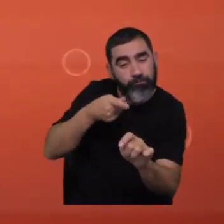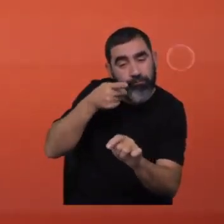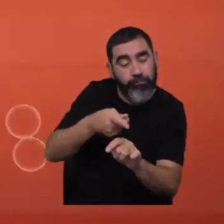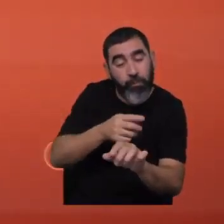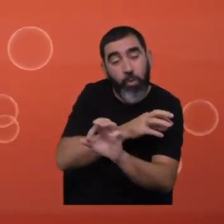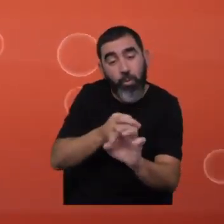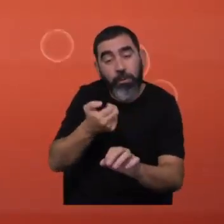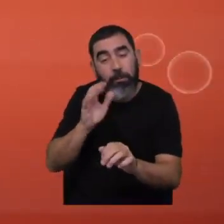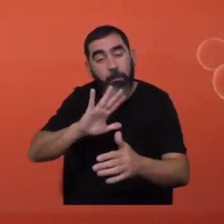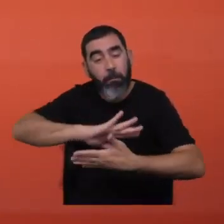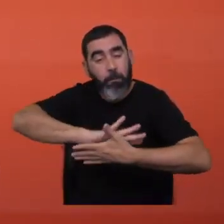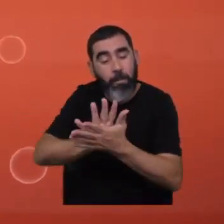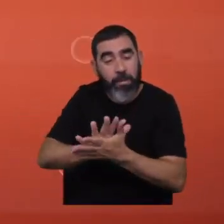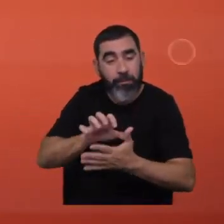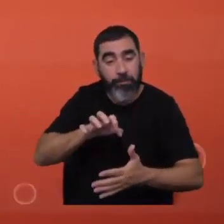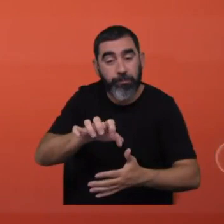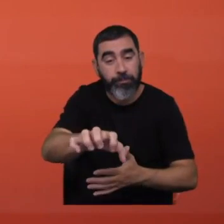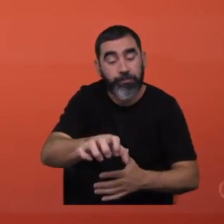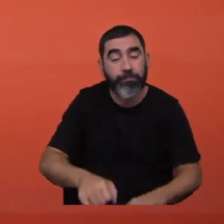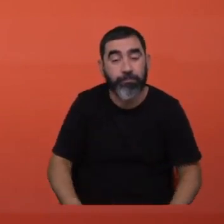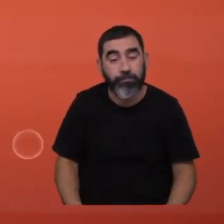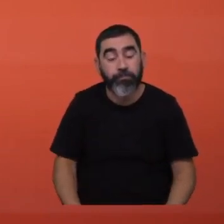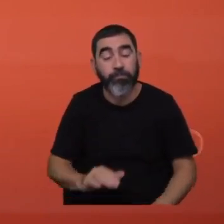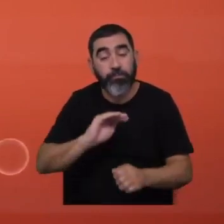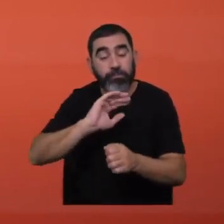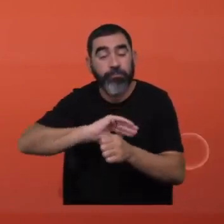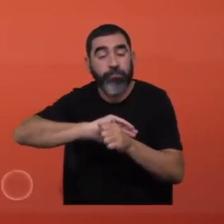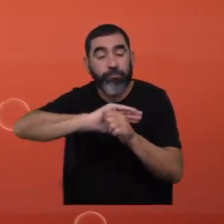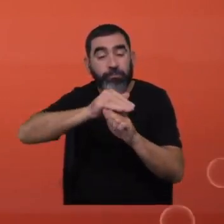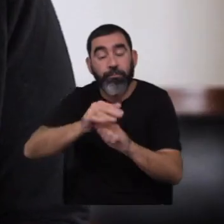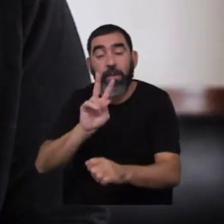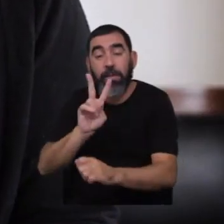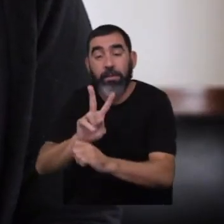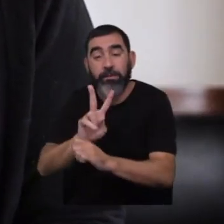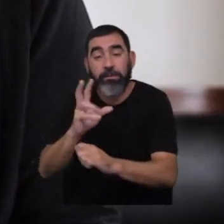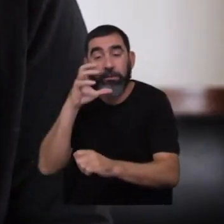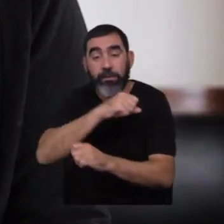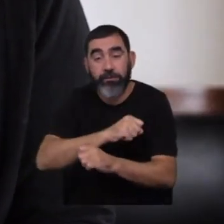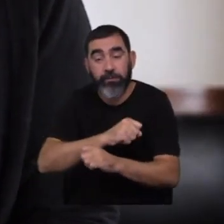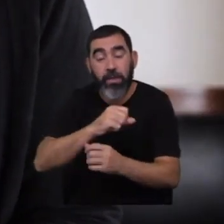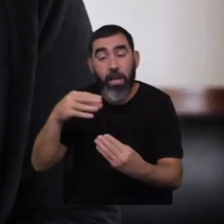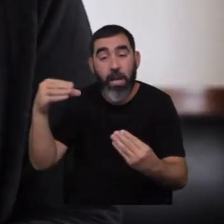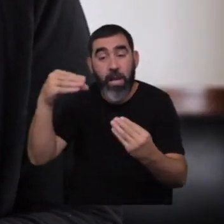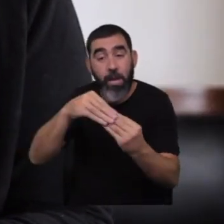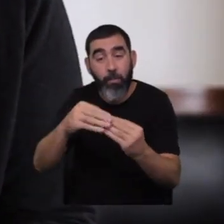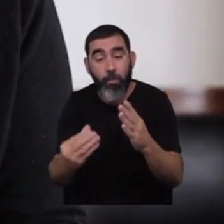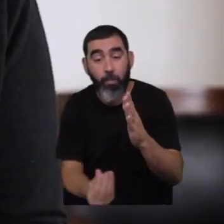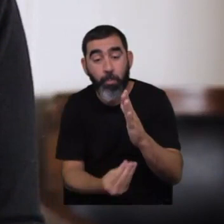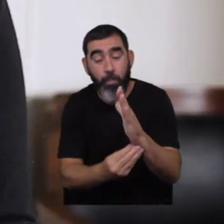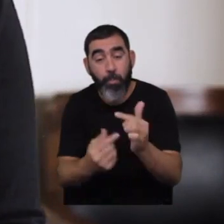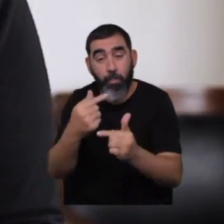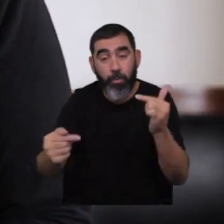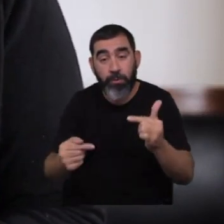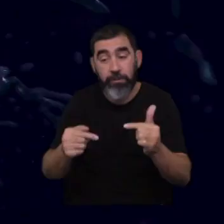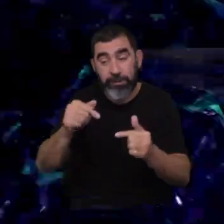o intentar matar a los microorganismos. Es una estructura, digamos, de resistencia. En las prótesis, los biofilms que